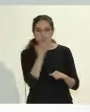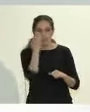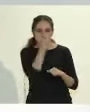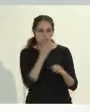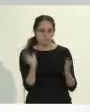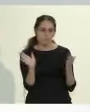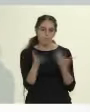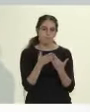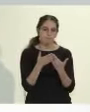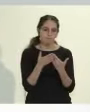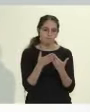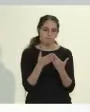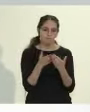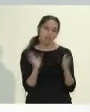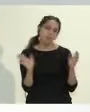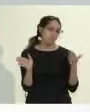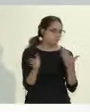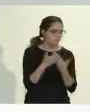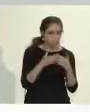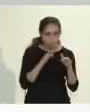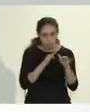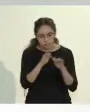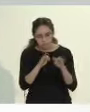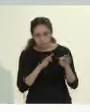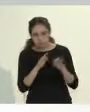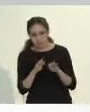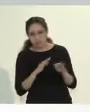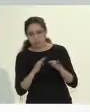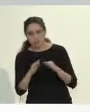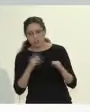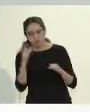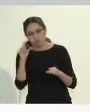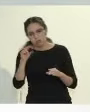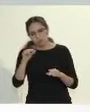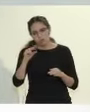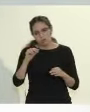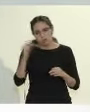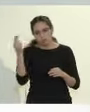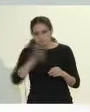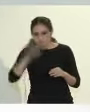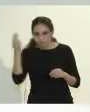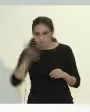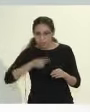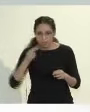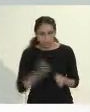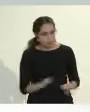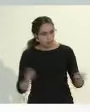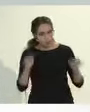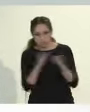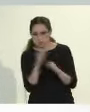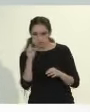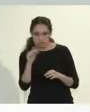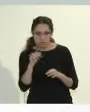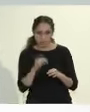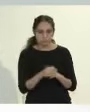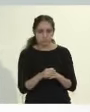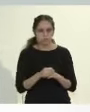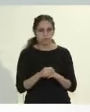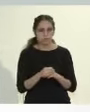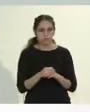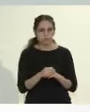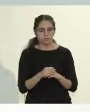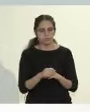productivas de las consideradas no esenciales para poder seguir transitando por el por el